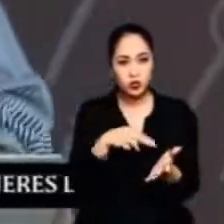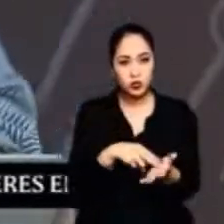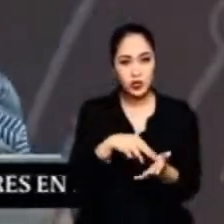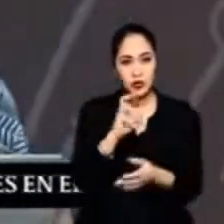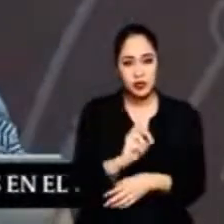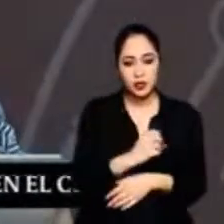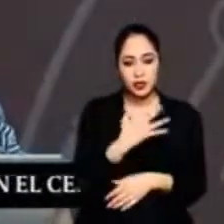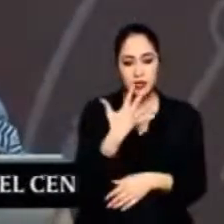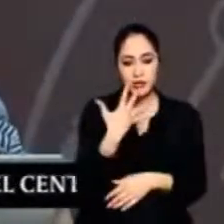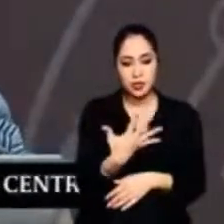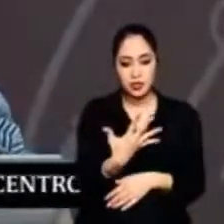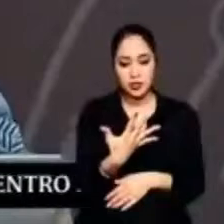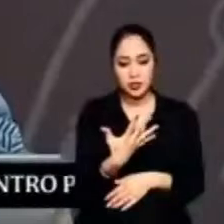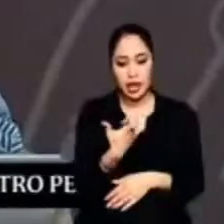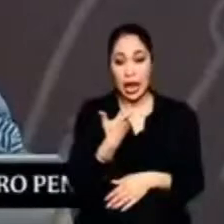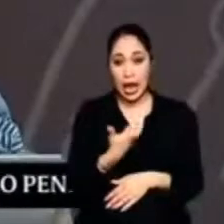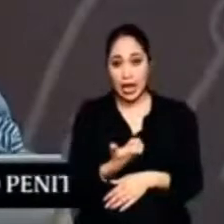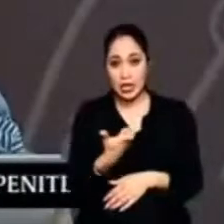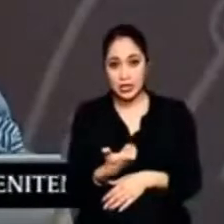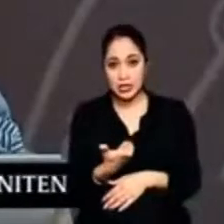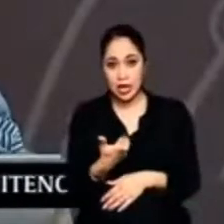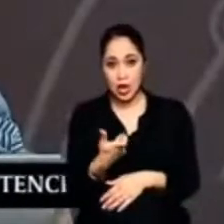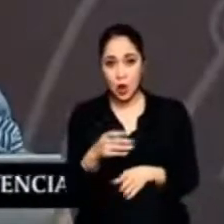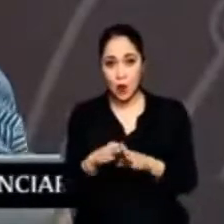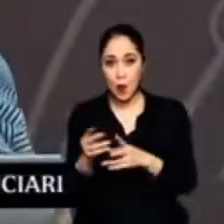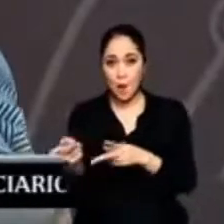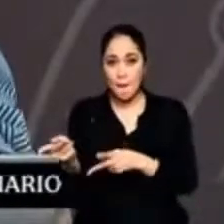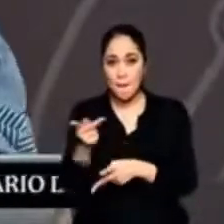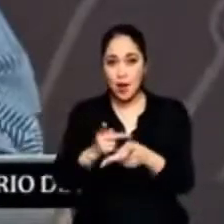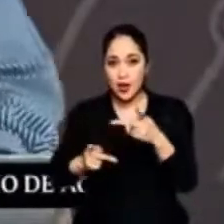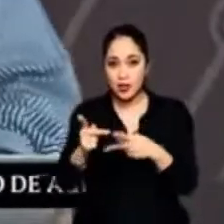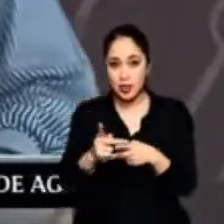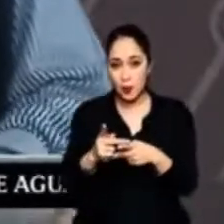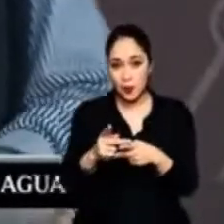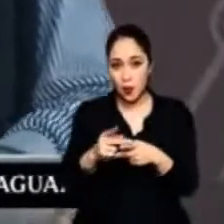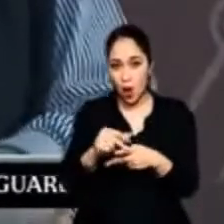2.035. Esto se llama crédito fiscal.